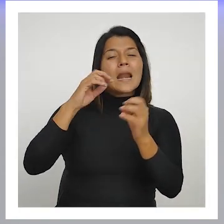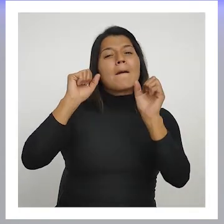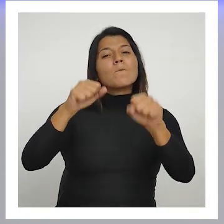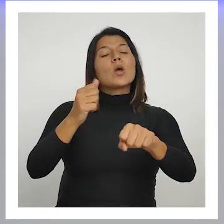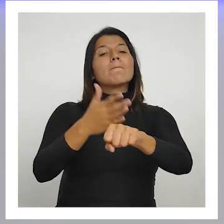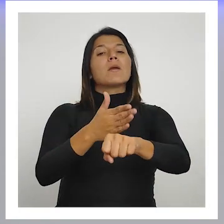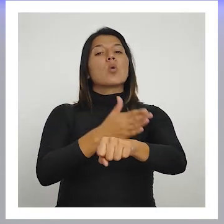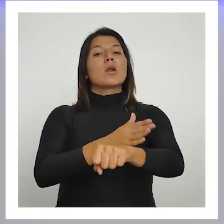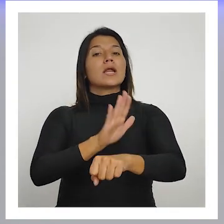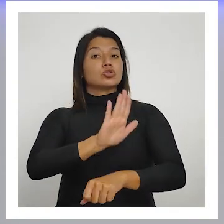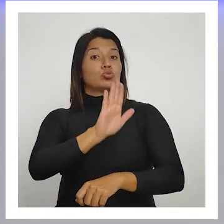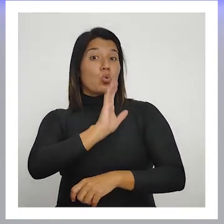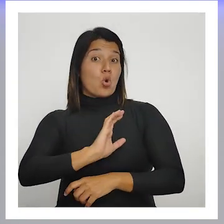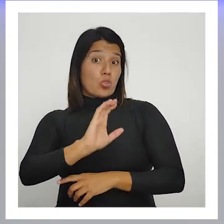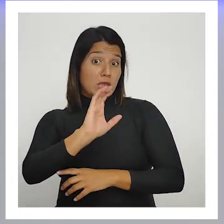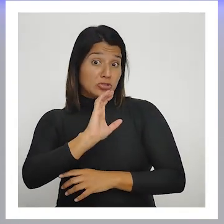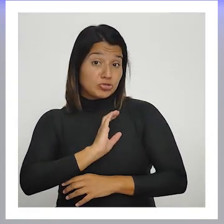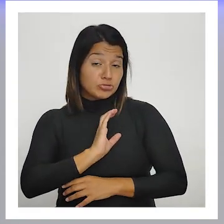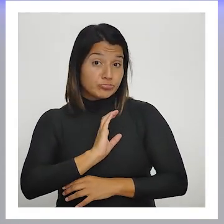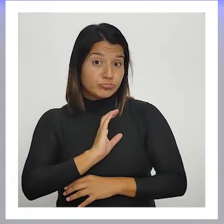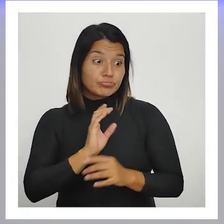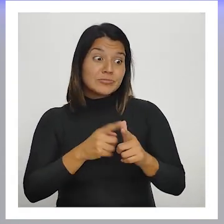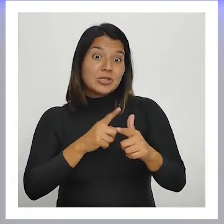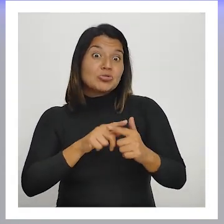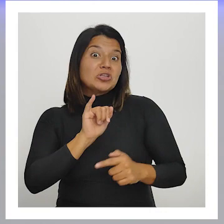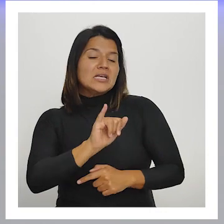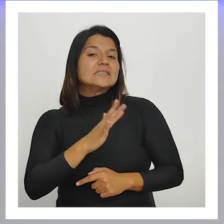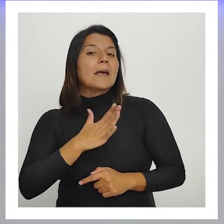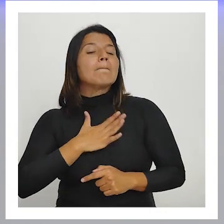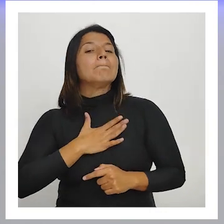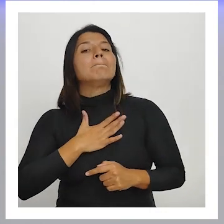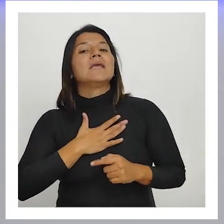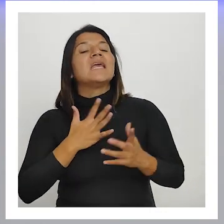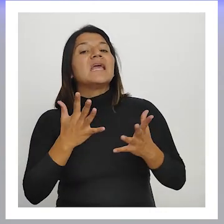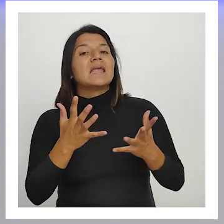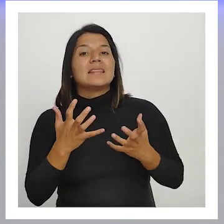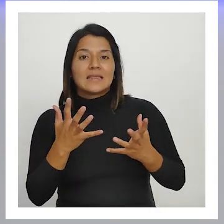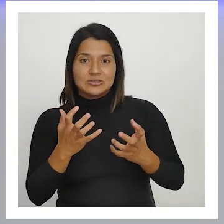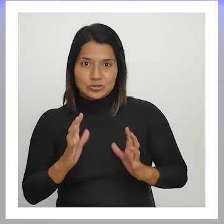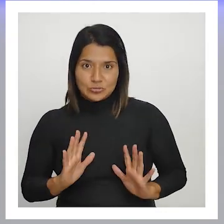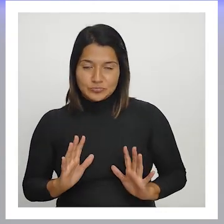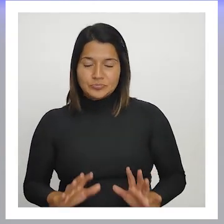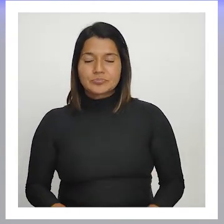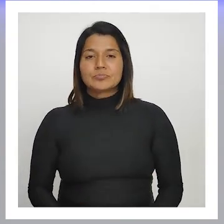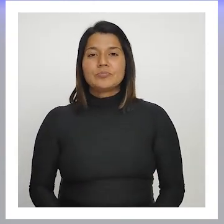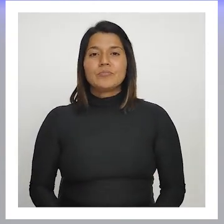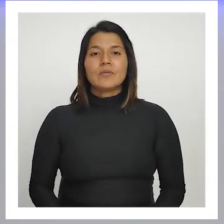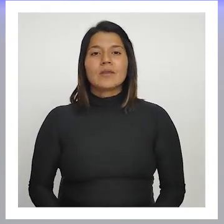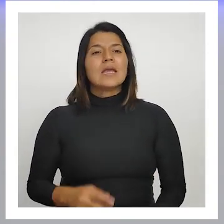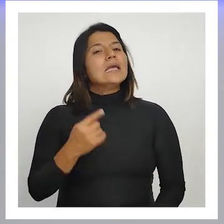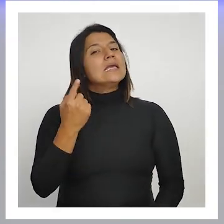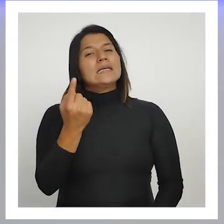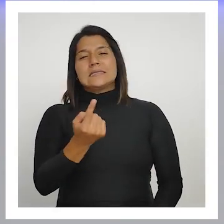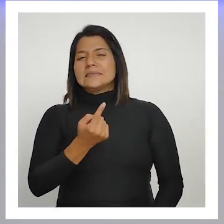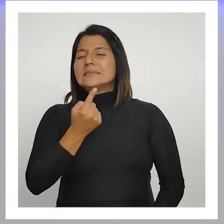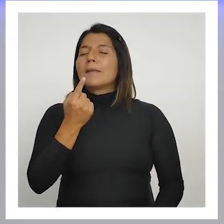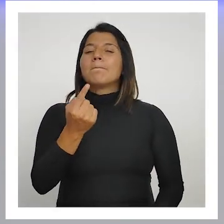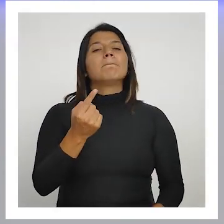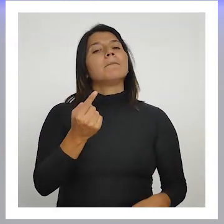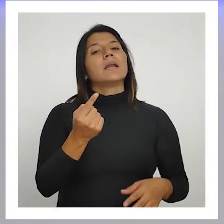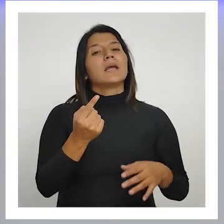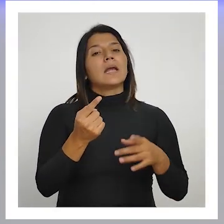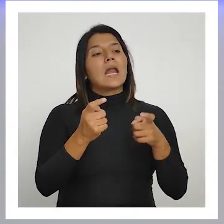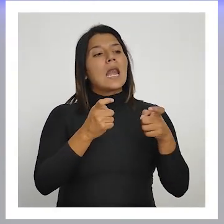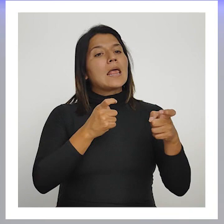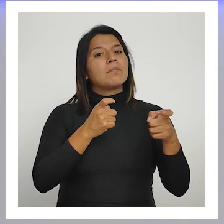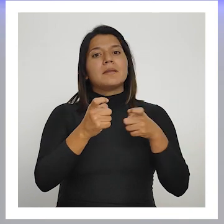a nivel general, y pues esa es la intención, conservando el interés de la administración, que es que